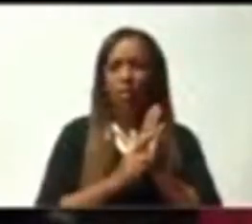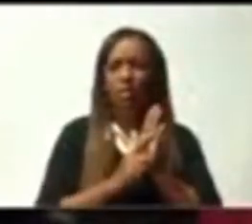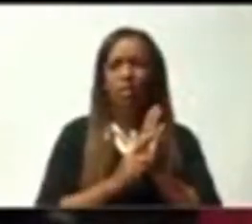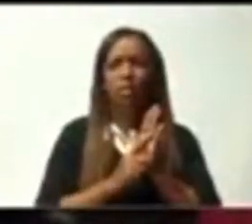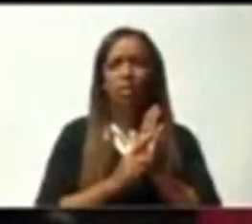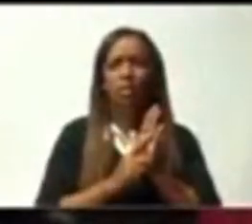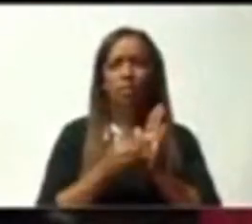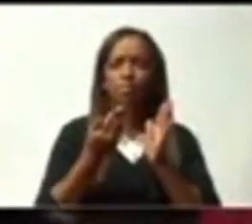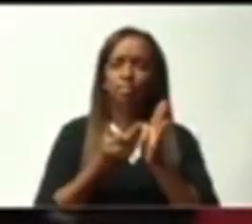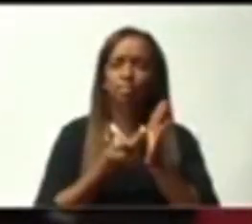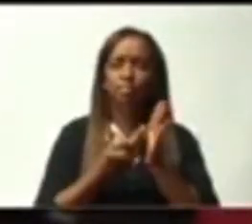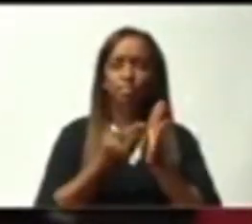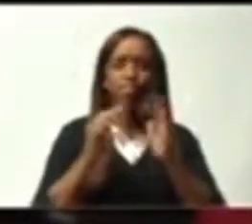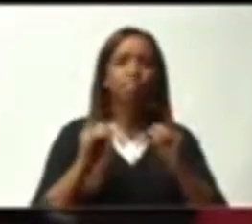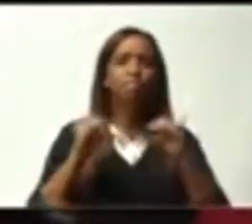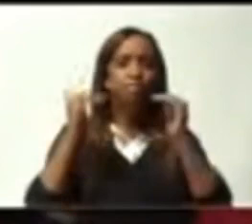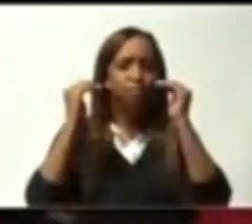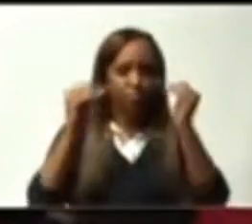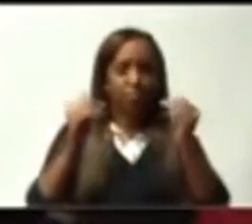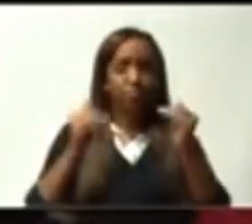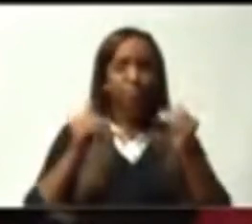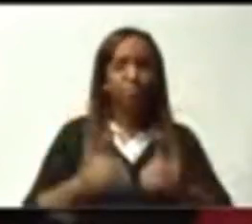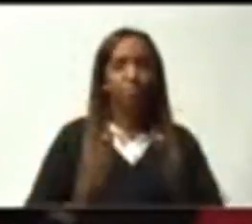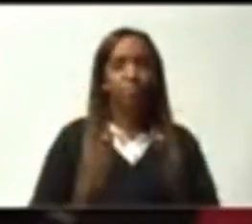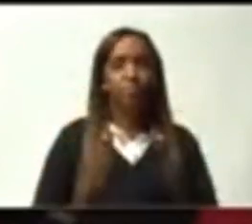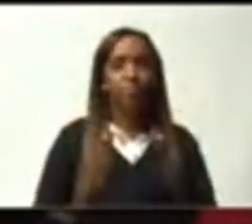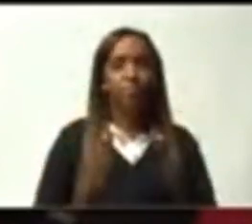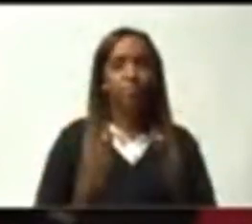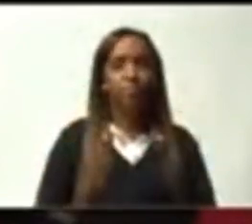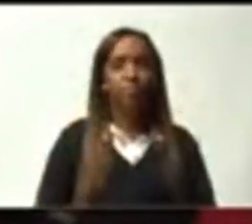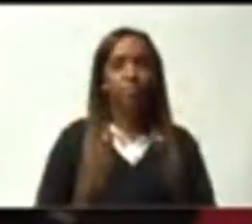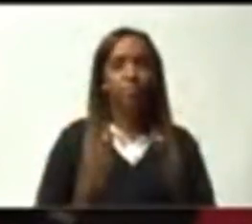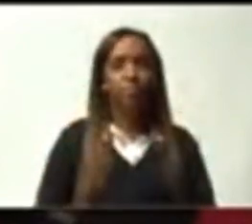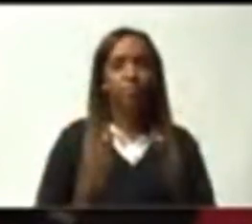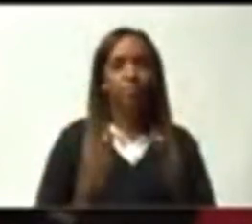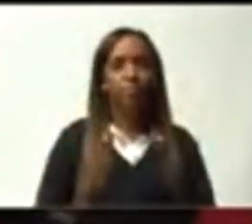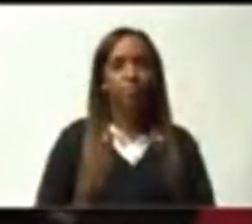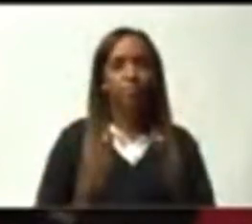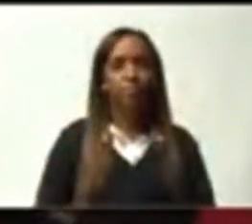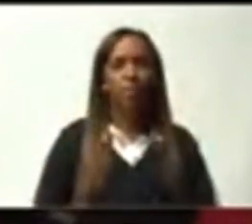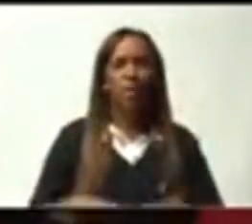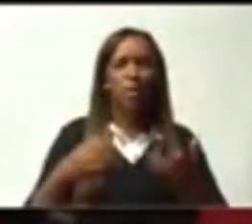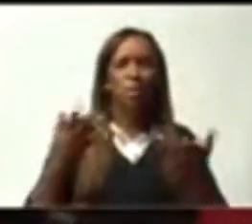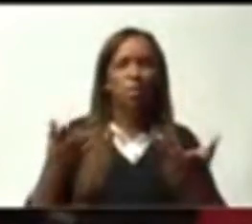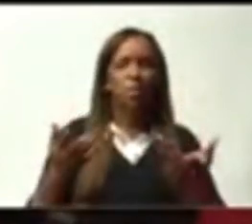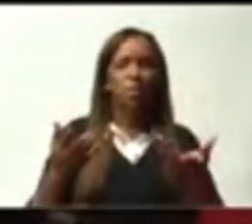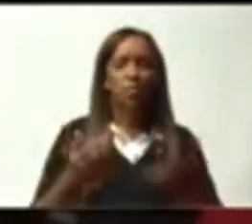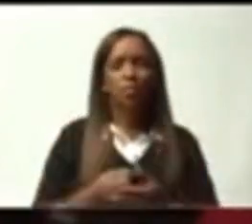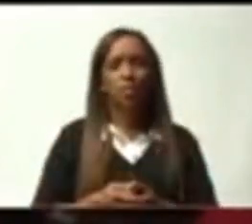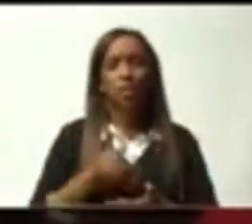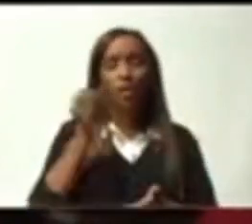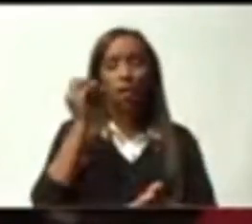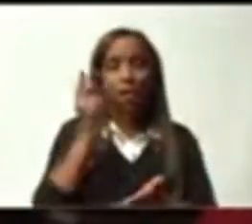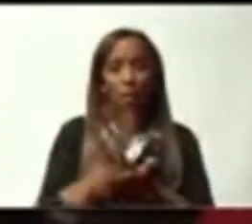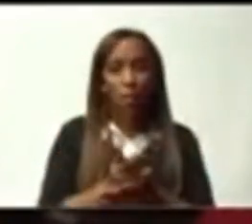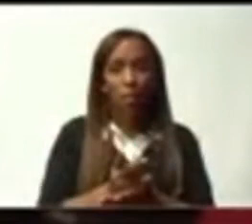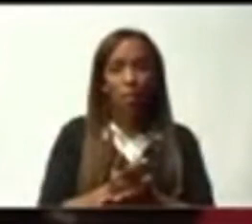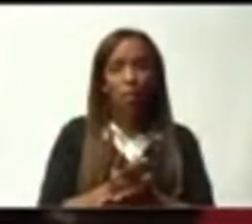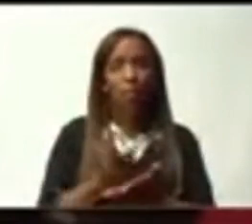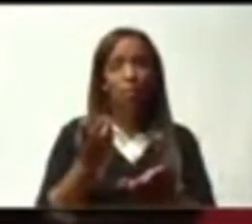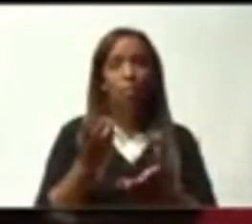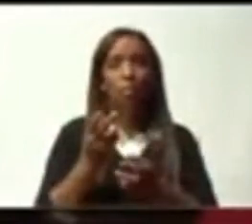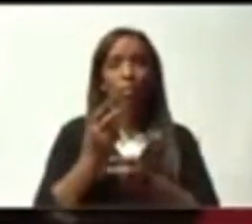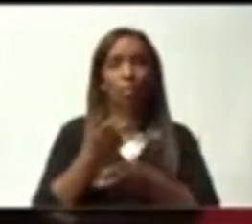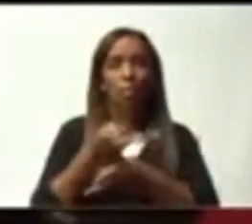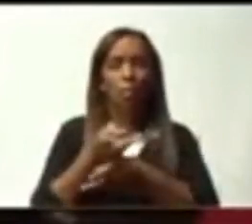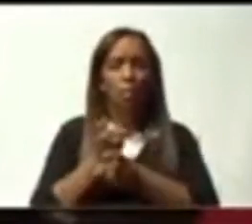eso es secundario. Aprobar más préstamos, por igual. Pero cuando se trata de aprobar leyes como